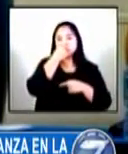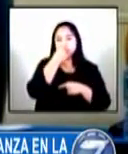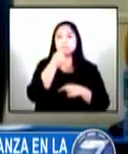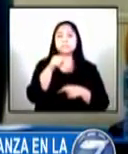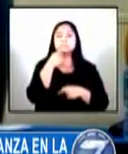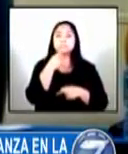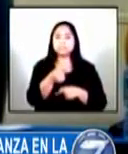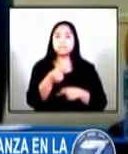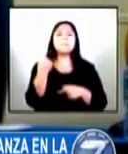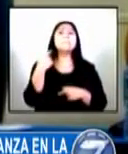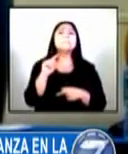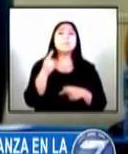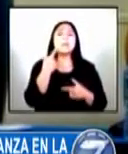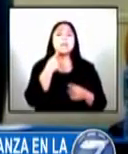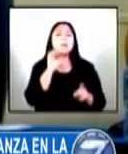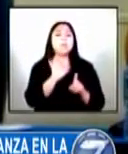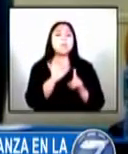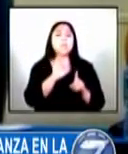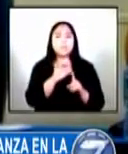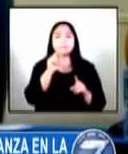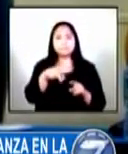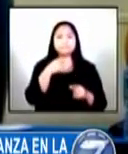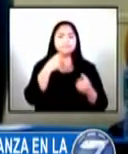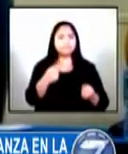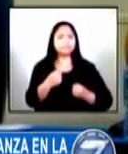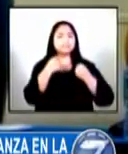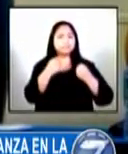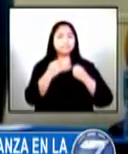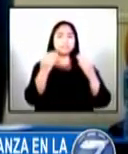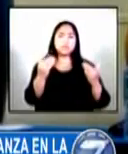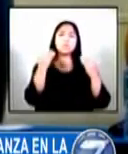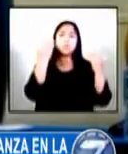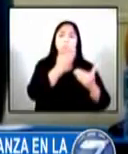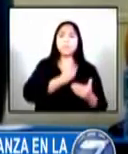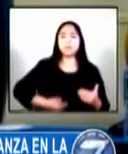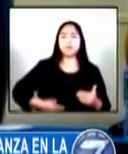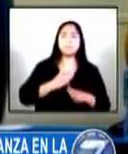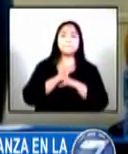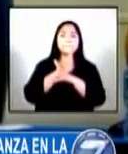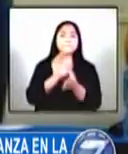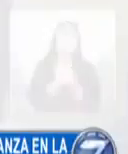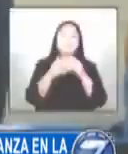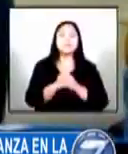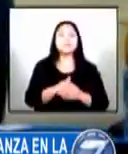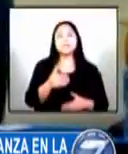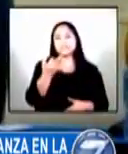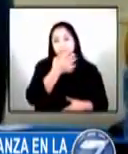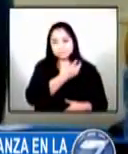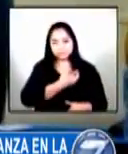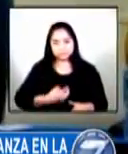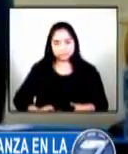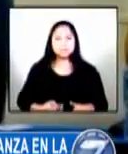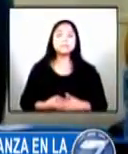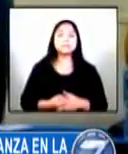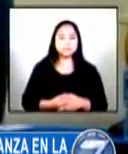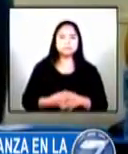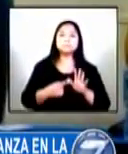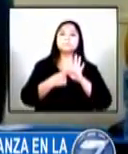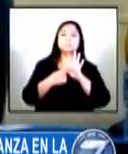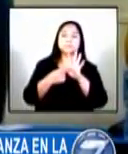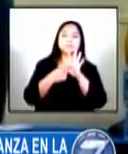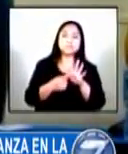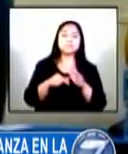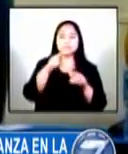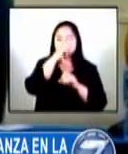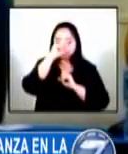fin de fortalecer la gobernanza, principalmente en la prevención y lucha contra la corrupción. Refrendamos la labor